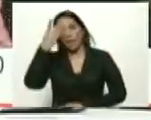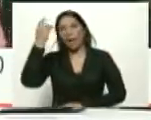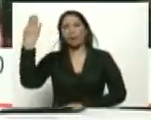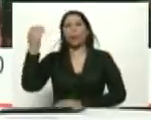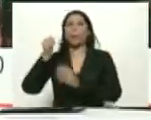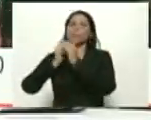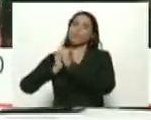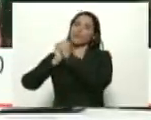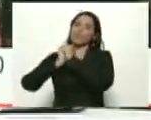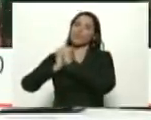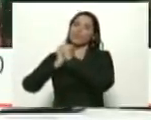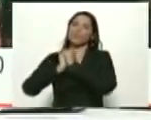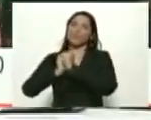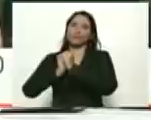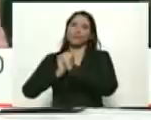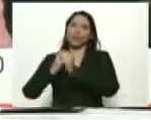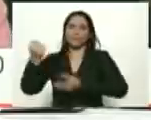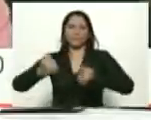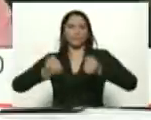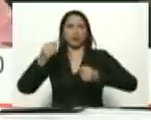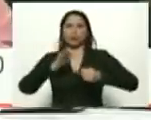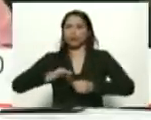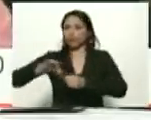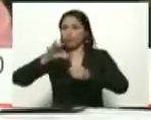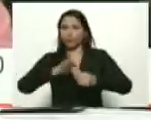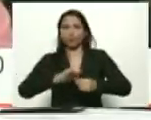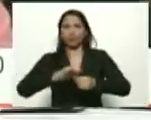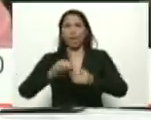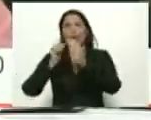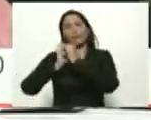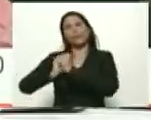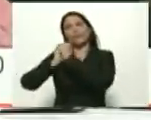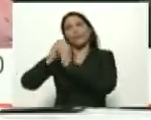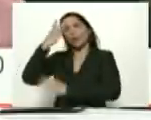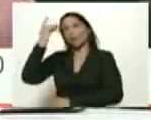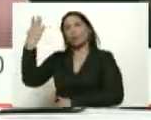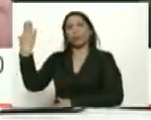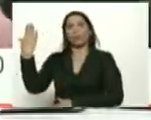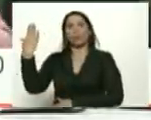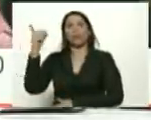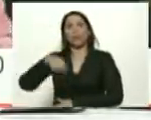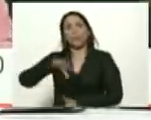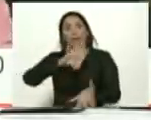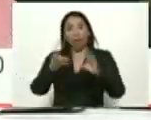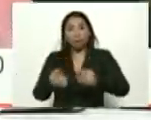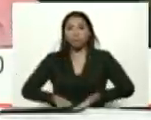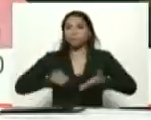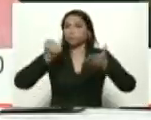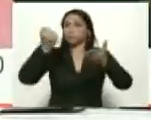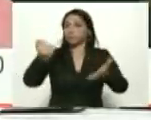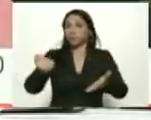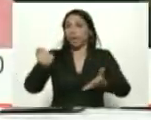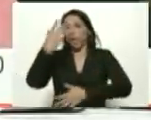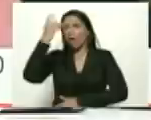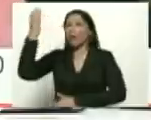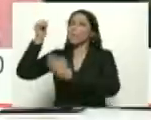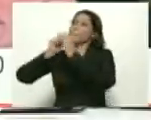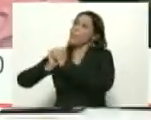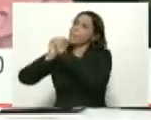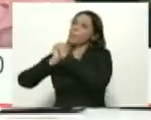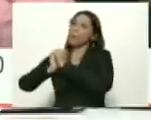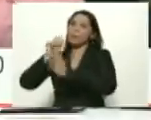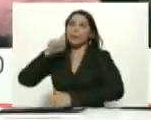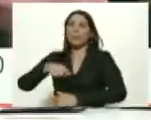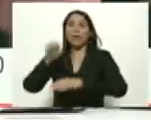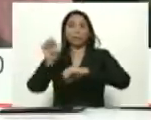rogando y con el tractor sembrando, a Dios rogando y con el CLAP llegando, a Dios rogando y con